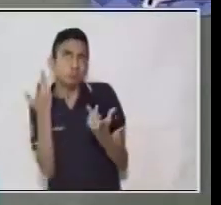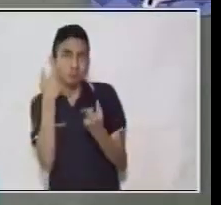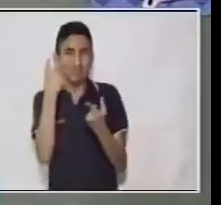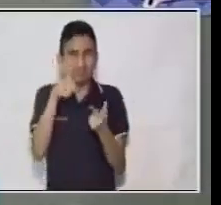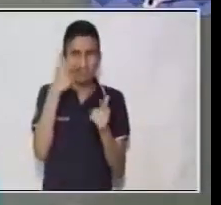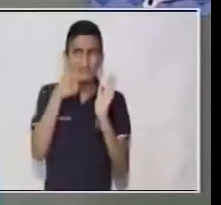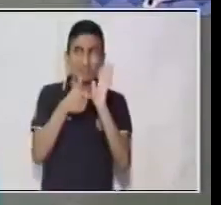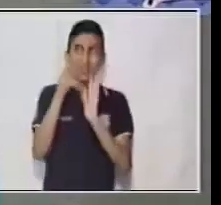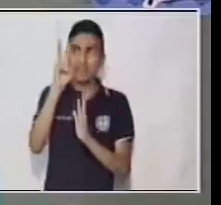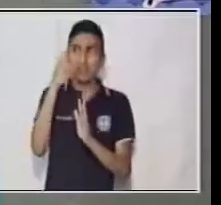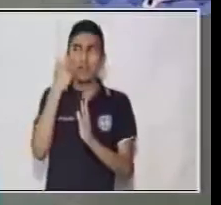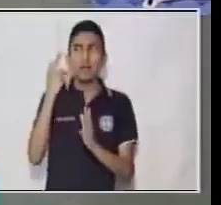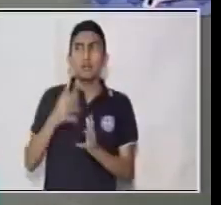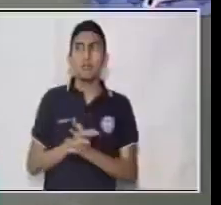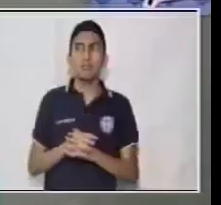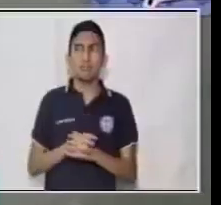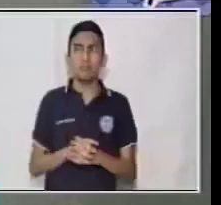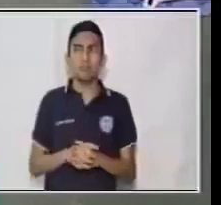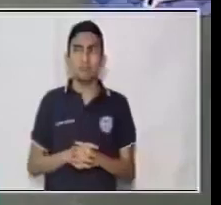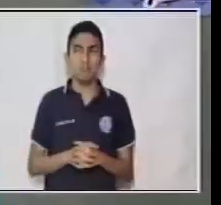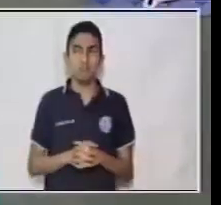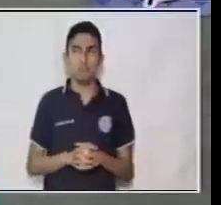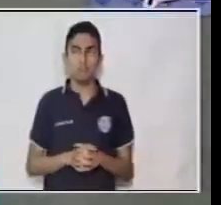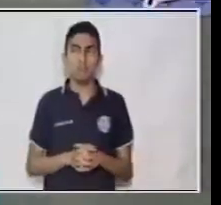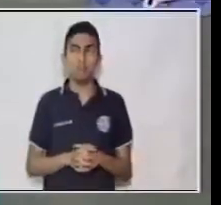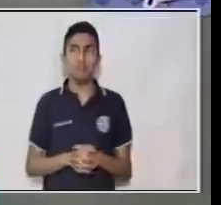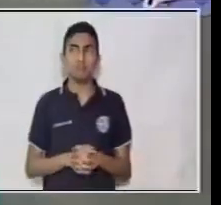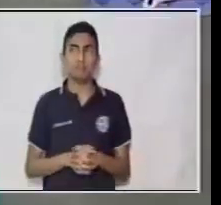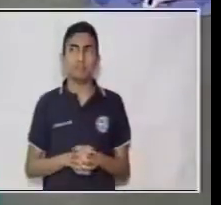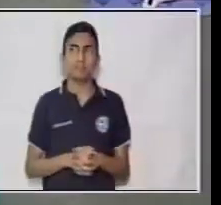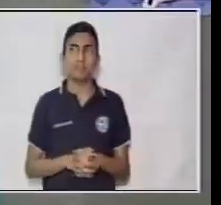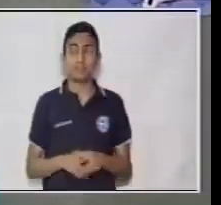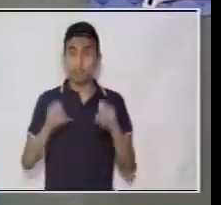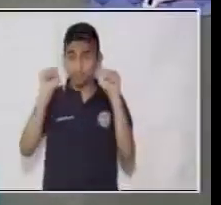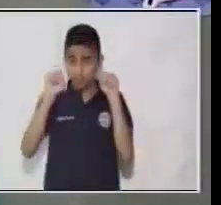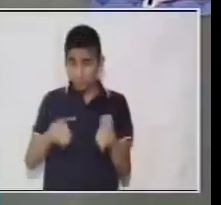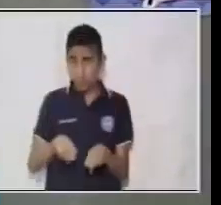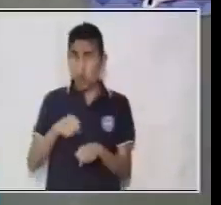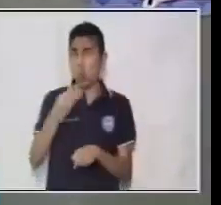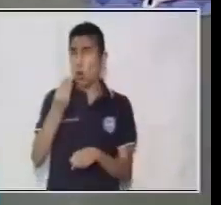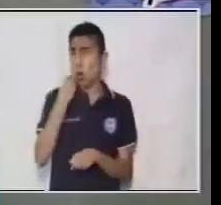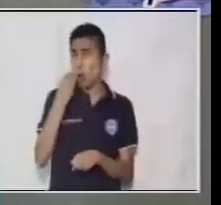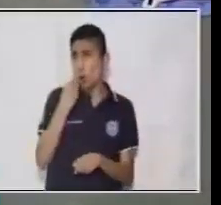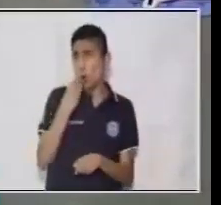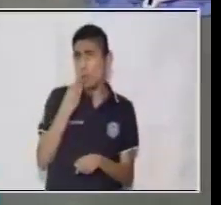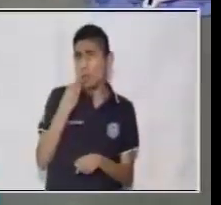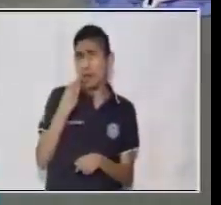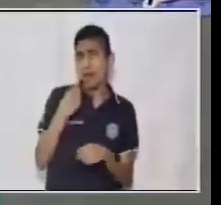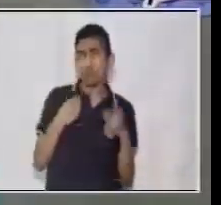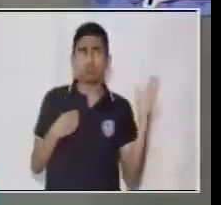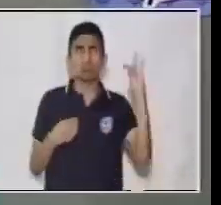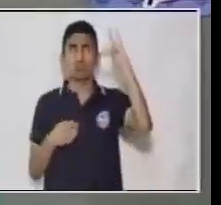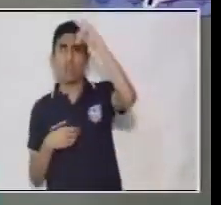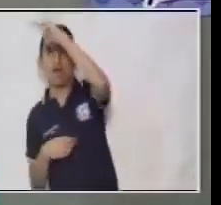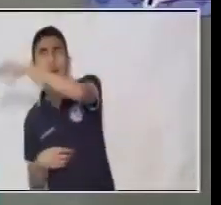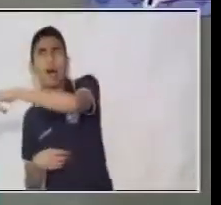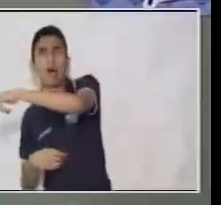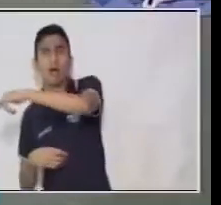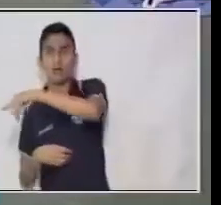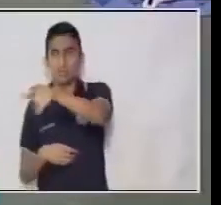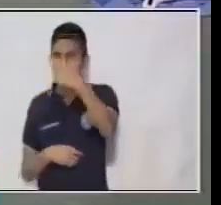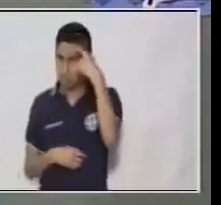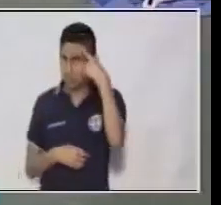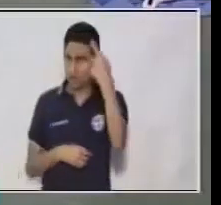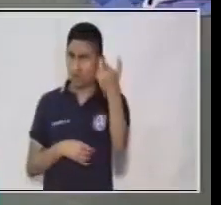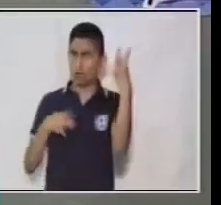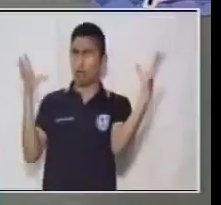ver si esta es la que corresponde. ¿Puedo comerme un viajar a otra ciudad? ¿Será que esto